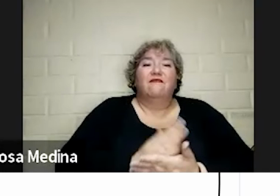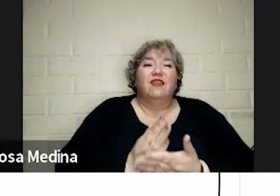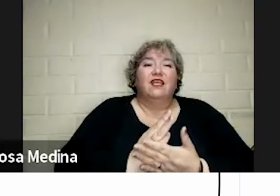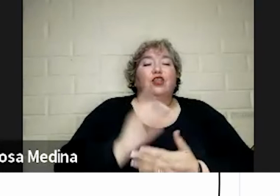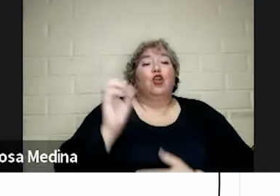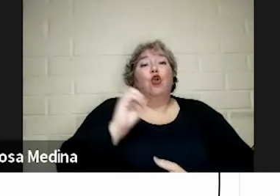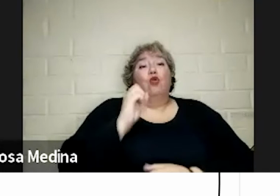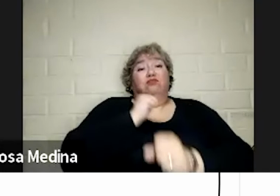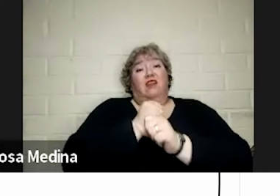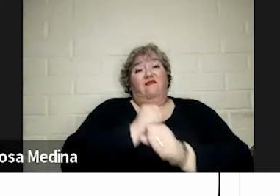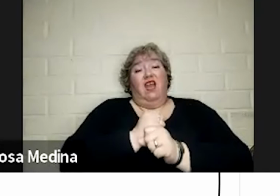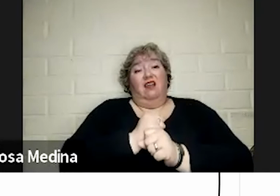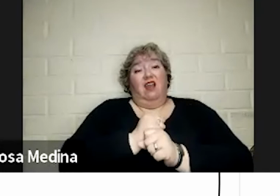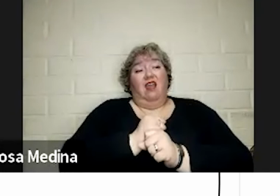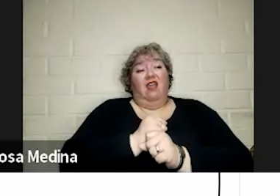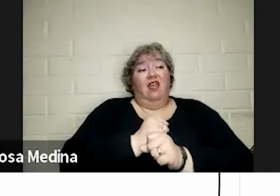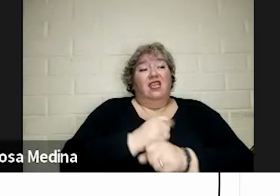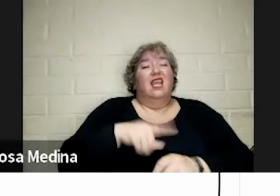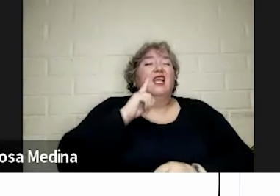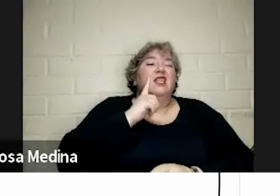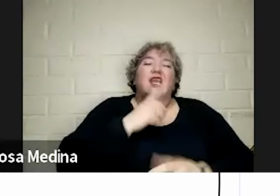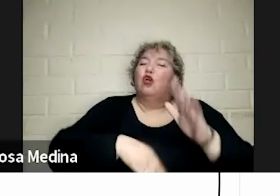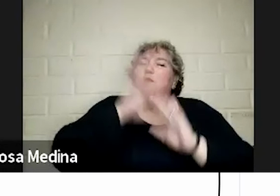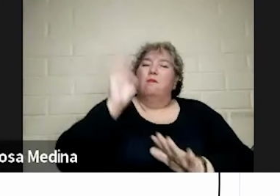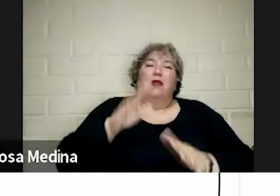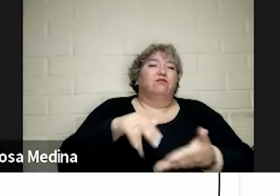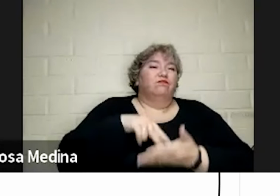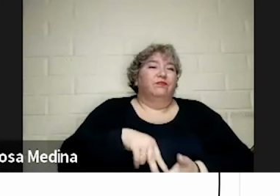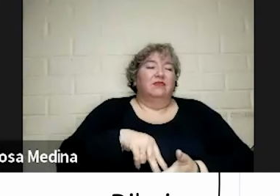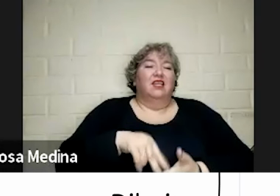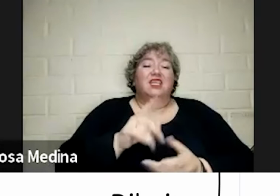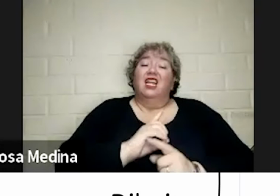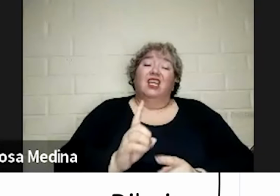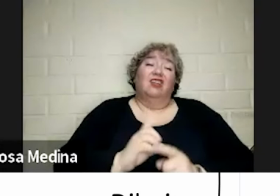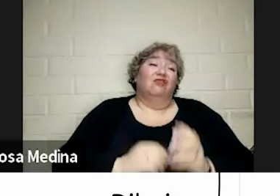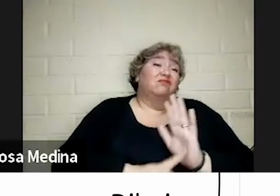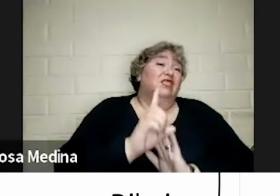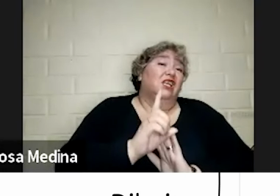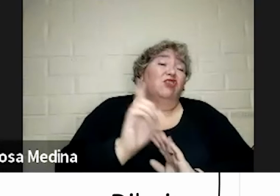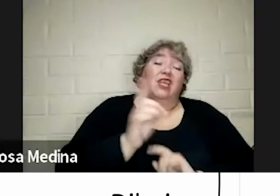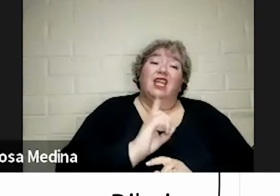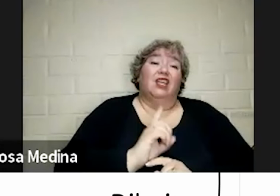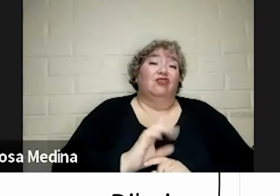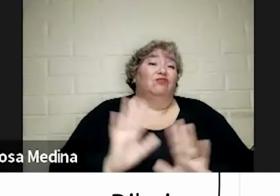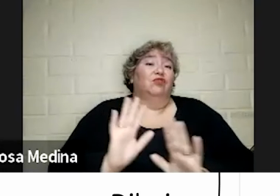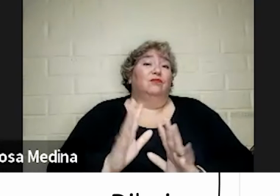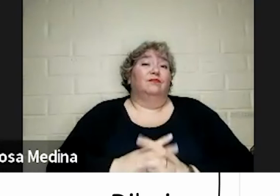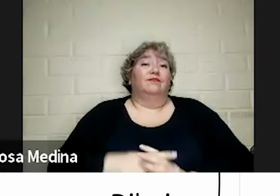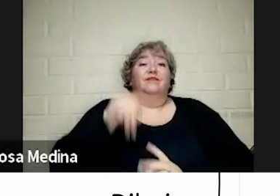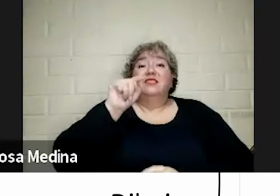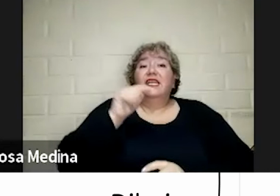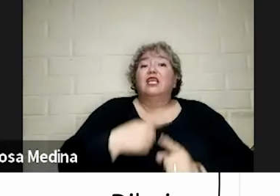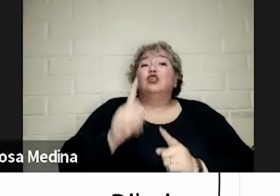y el que tiene más naturalmente esta habilidad la va a desarrollar, y el que no, no. Y este es otro, por